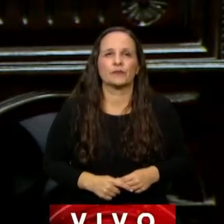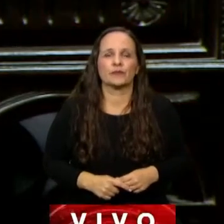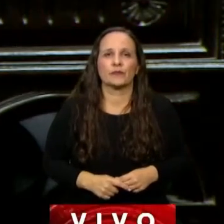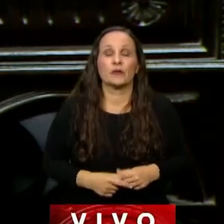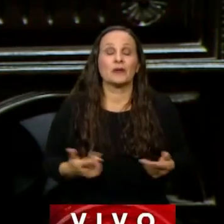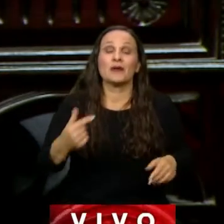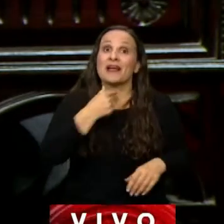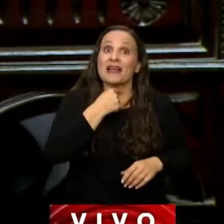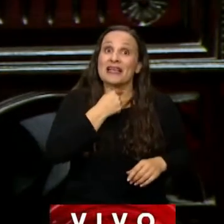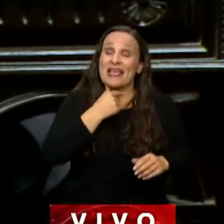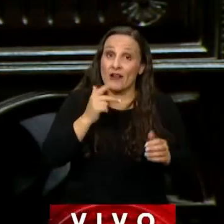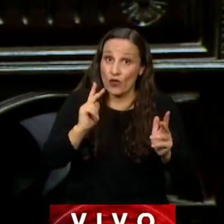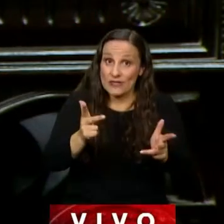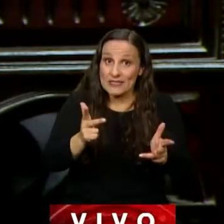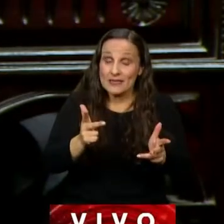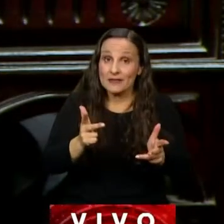Quiero decir,